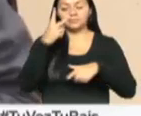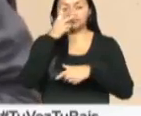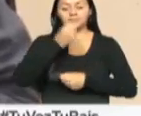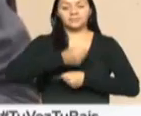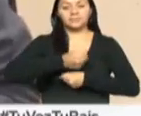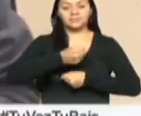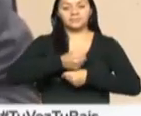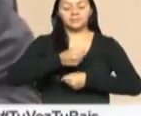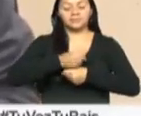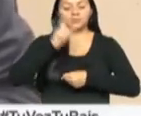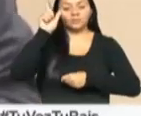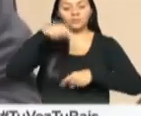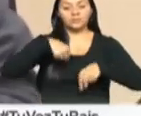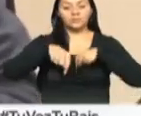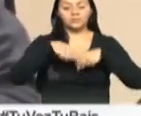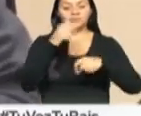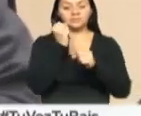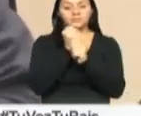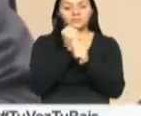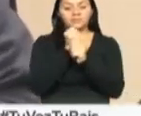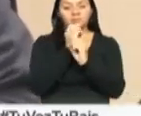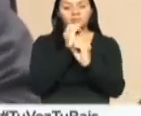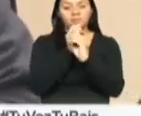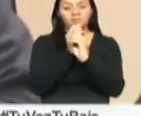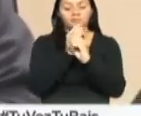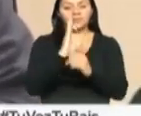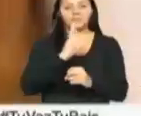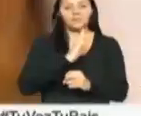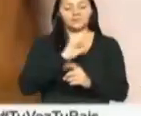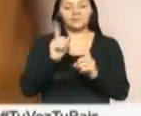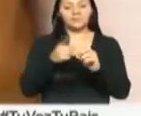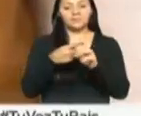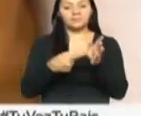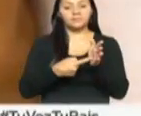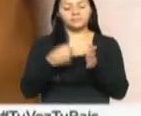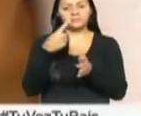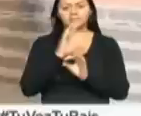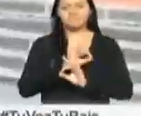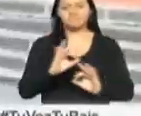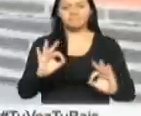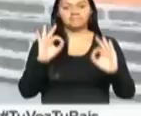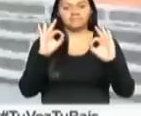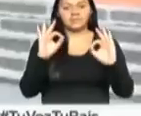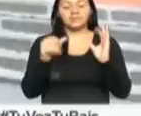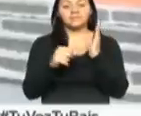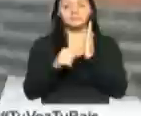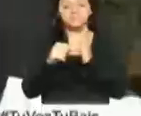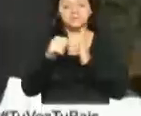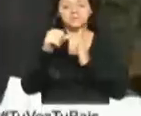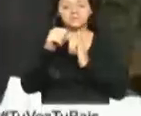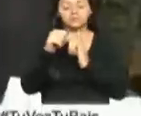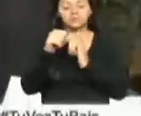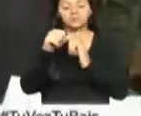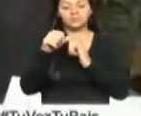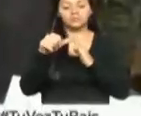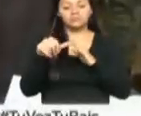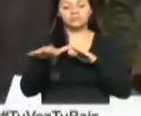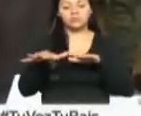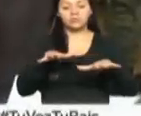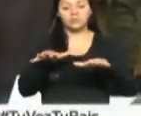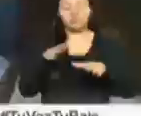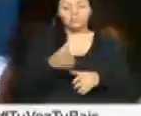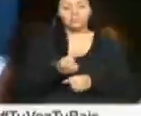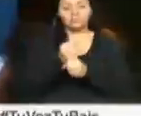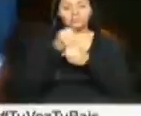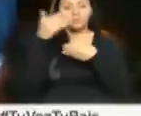logístico, operativo y técnico tiene que ser, como en la primera vuelta, impecable. El ministro Navas aseguró que existe una efectiva coordinación entre